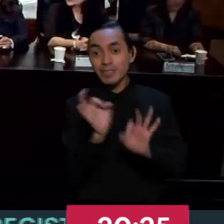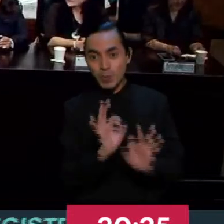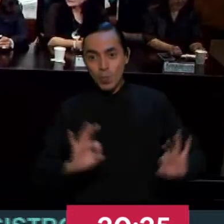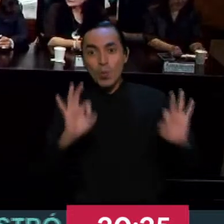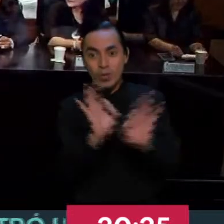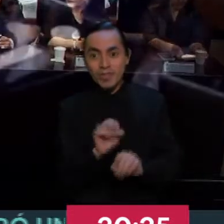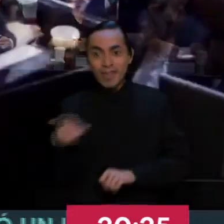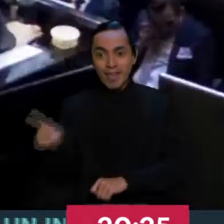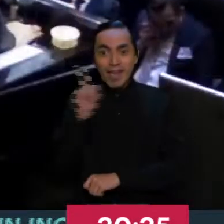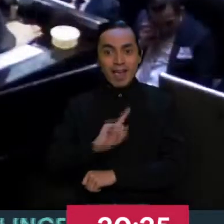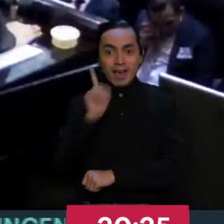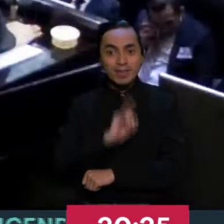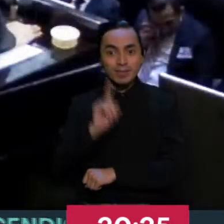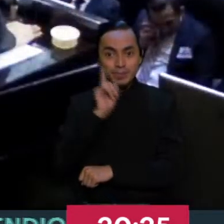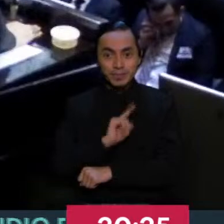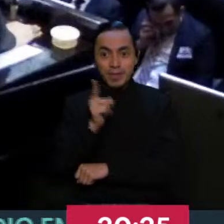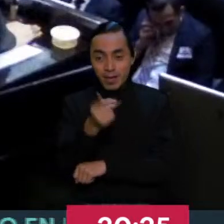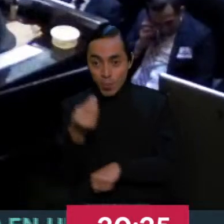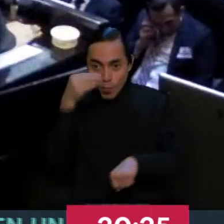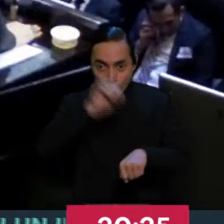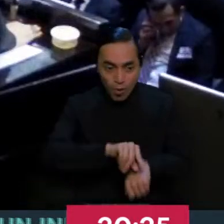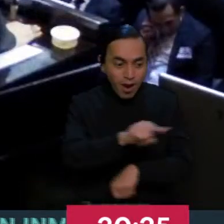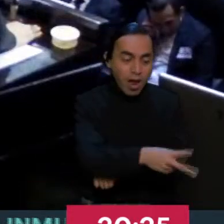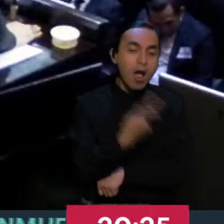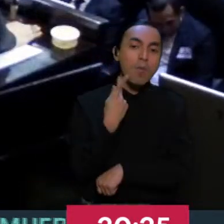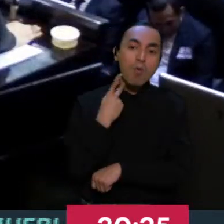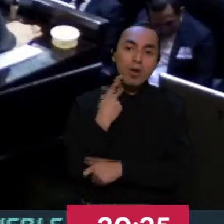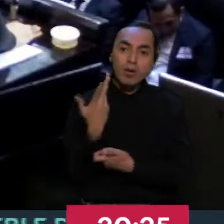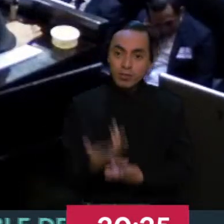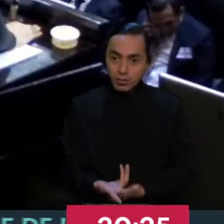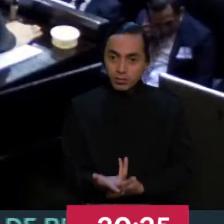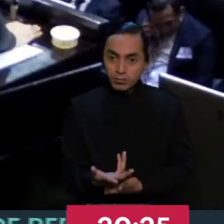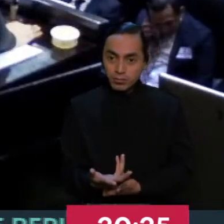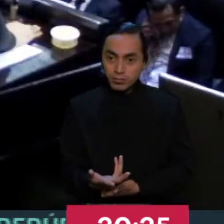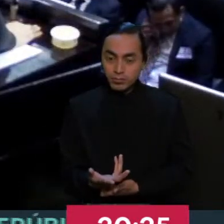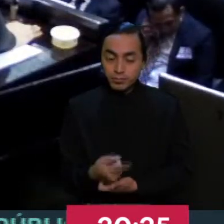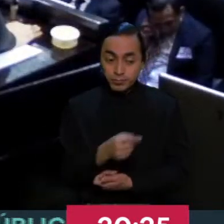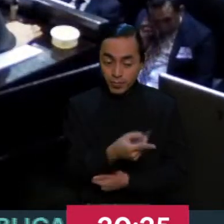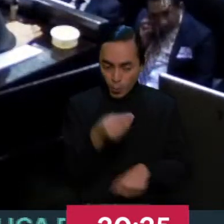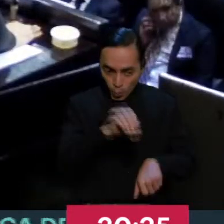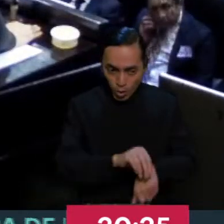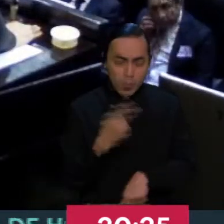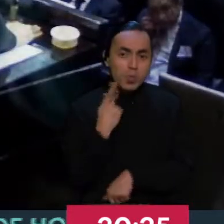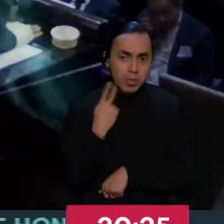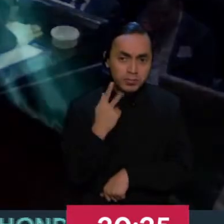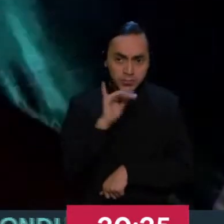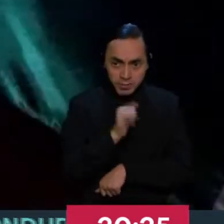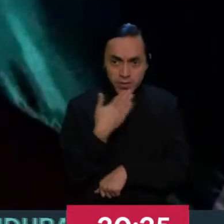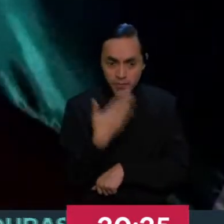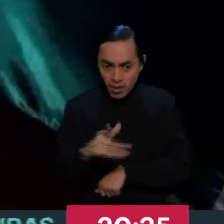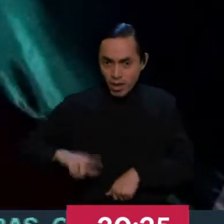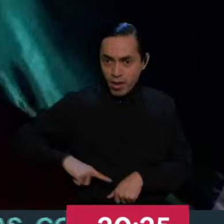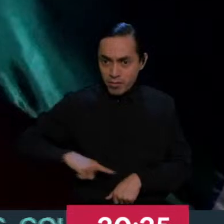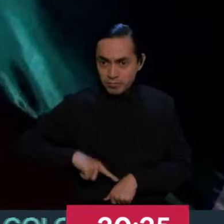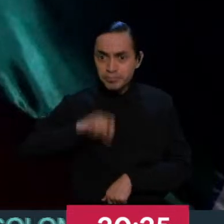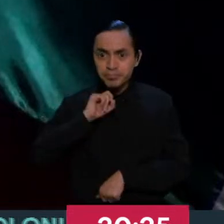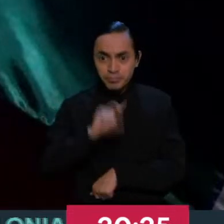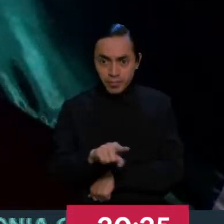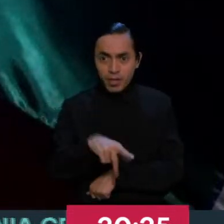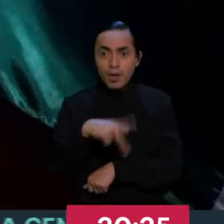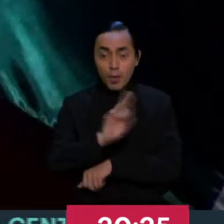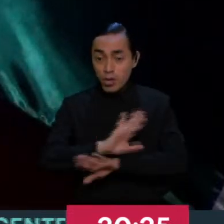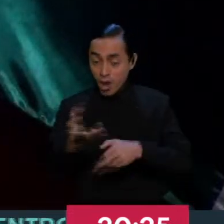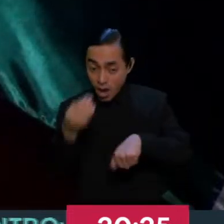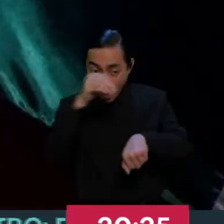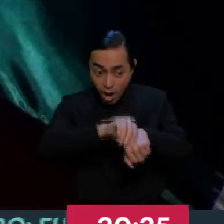las mujeres lleguen al espacio público. Pero no solo que lleguen al espacio público, sino que también ya estando en